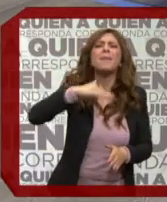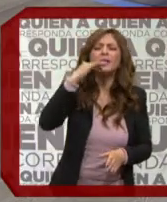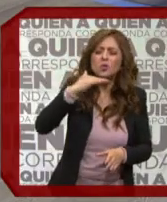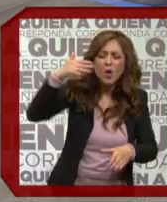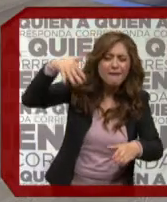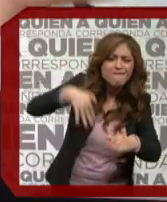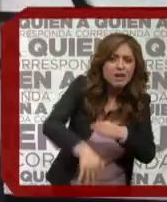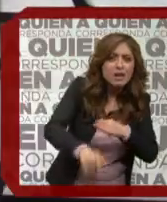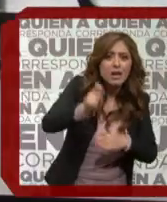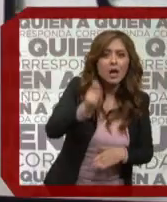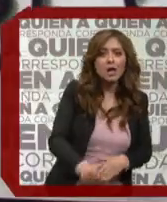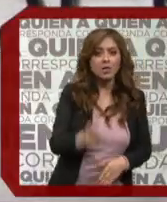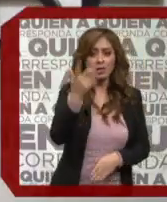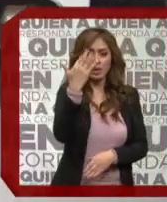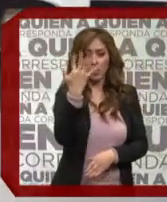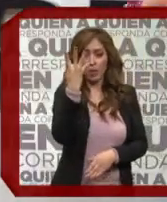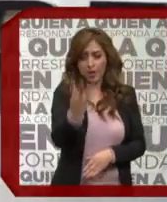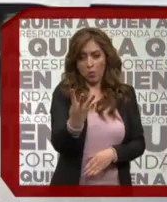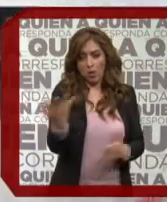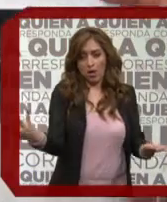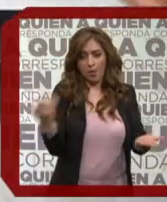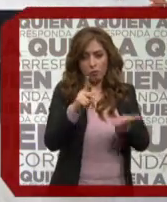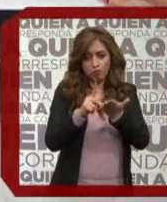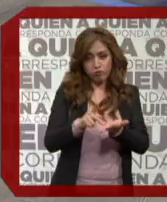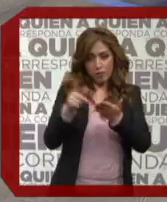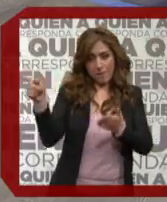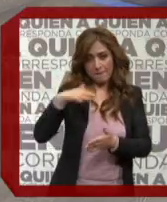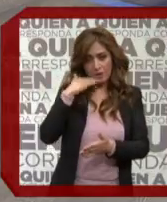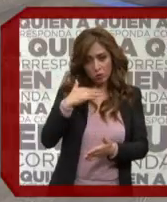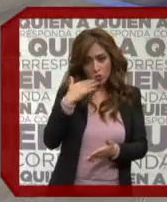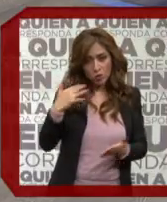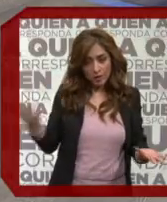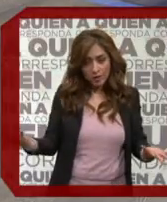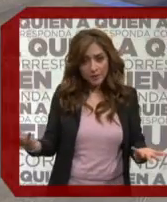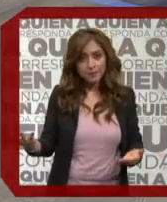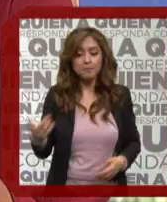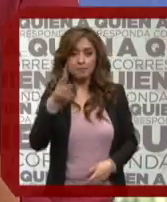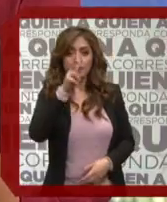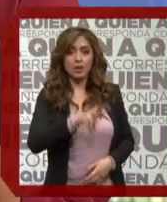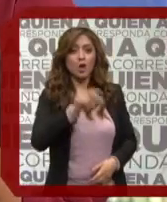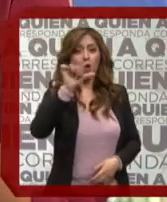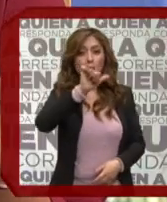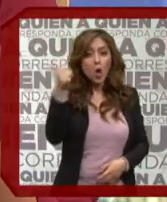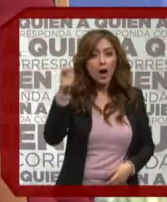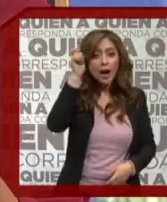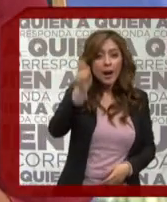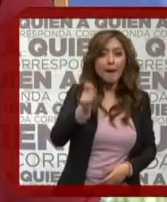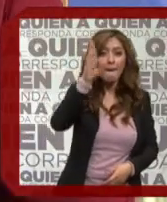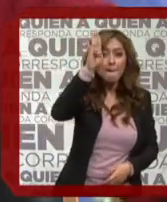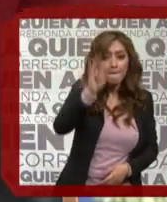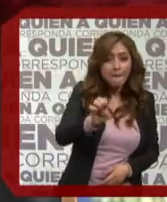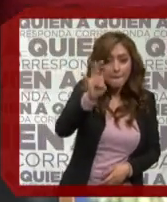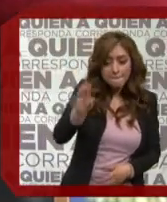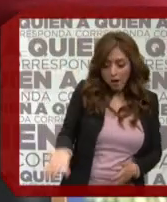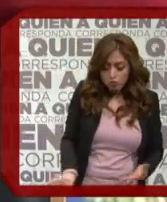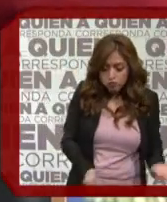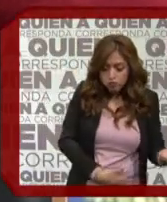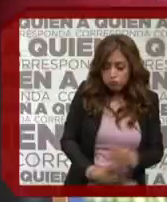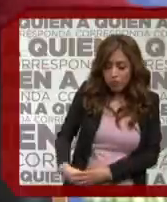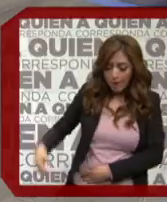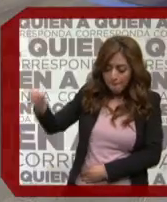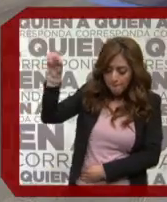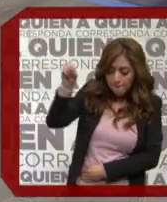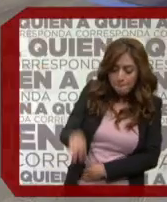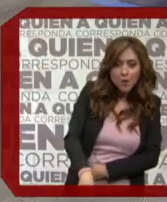54 toneladas de basura. No lo dudo. No lo dudo. Los pañales desechables de niños, de bebés, que se echan todavía